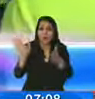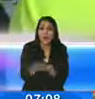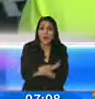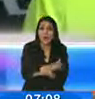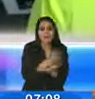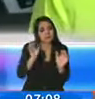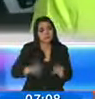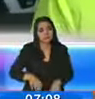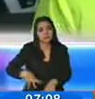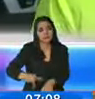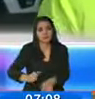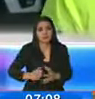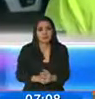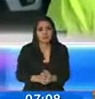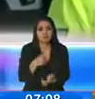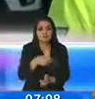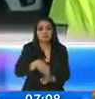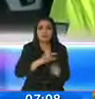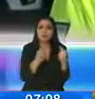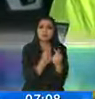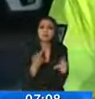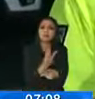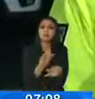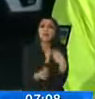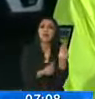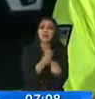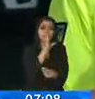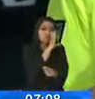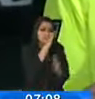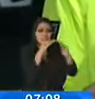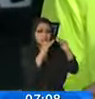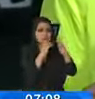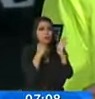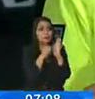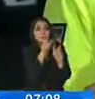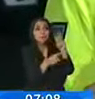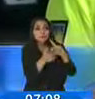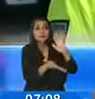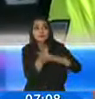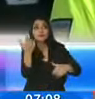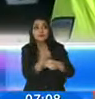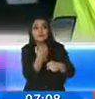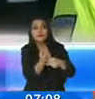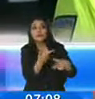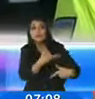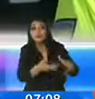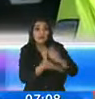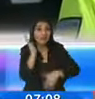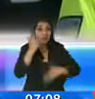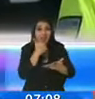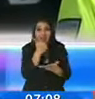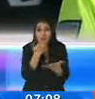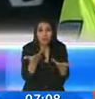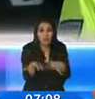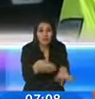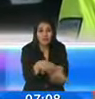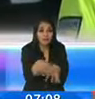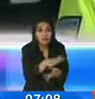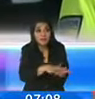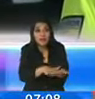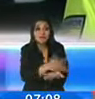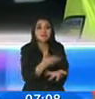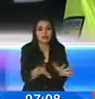lo que trataban de buscar, son domicilios posiblemente que salieron a hacer alguna actividad, salieron a sus trabajos o alguna situación,